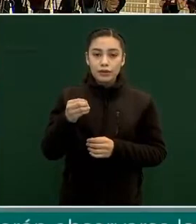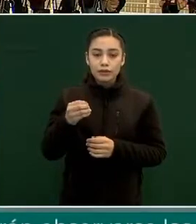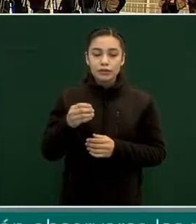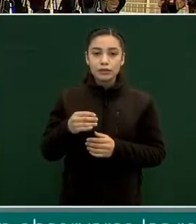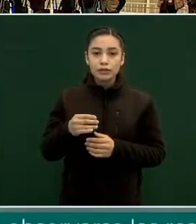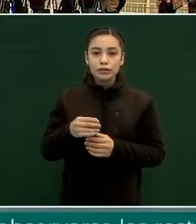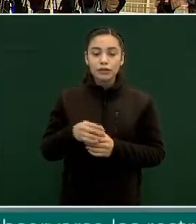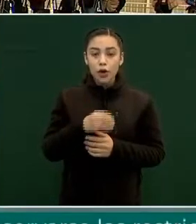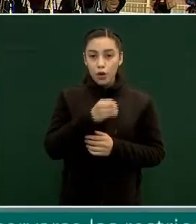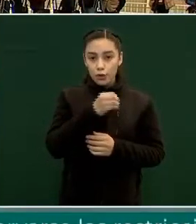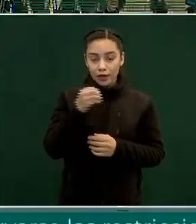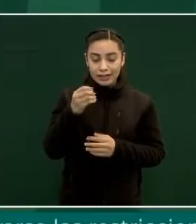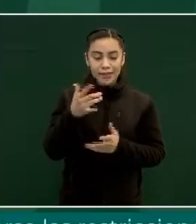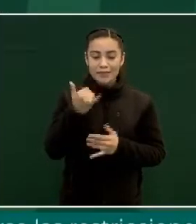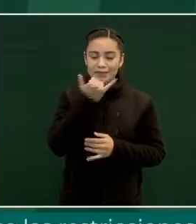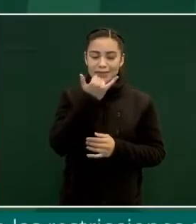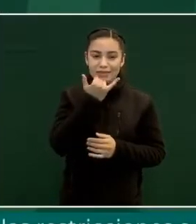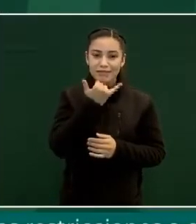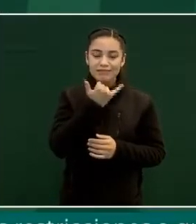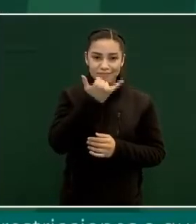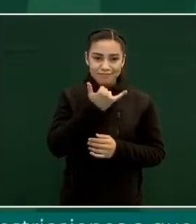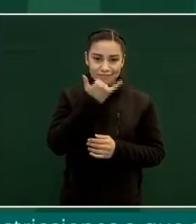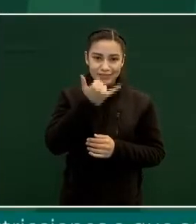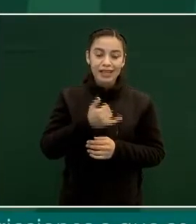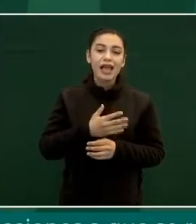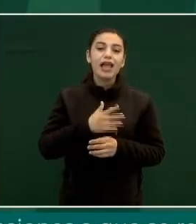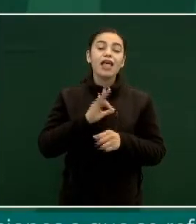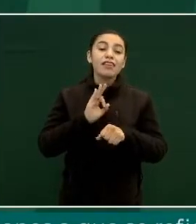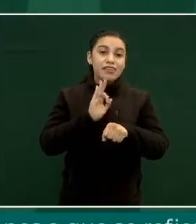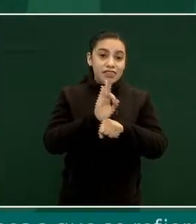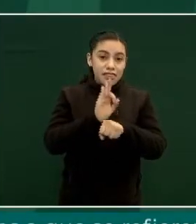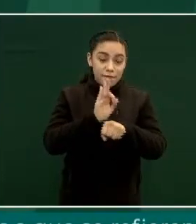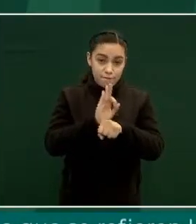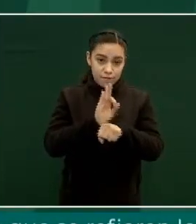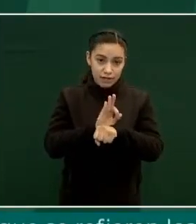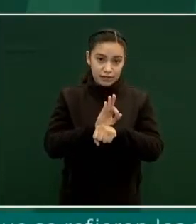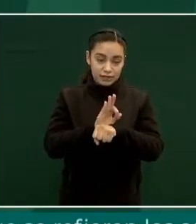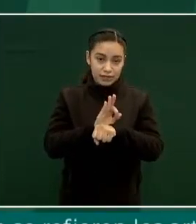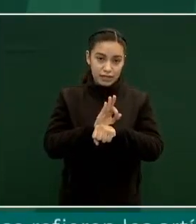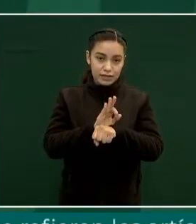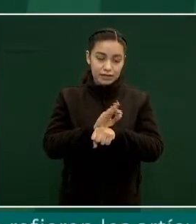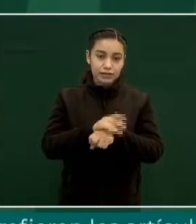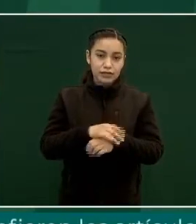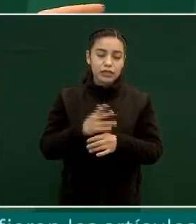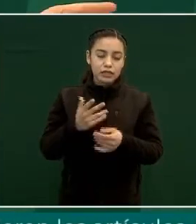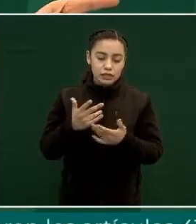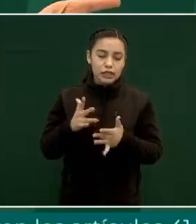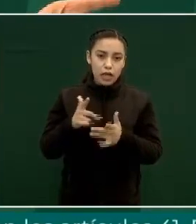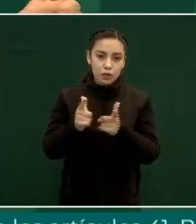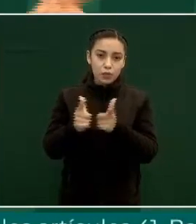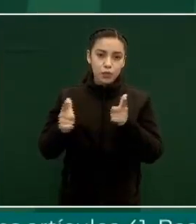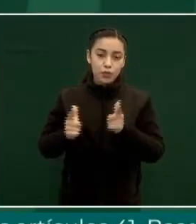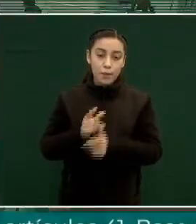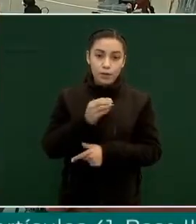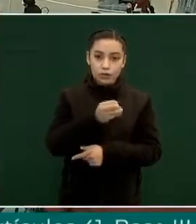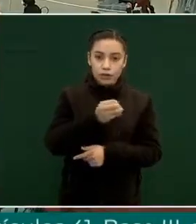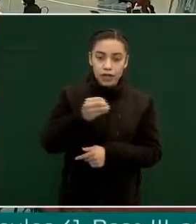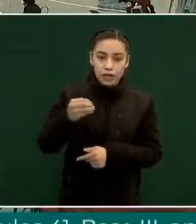De la defensa, y estamos organizando ya los grupos, bueno, pero